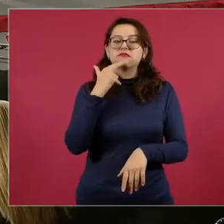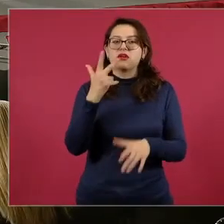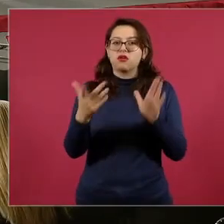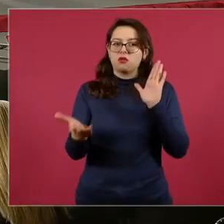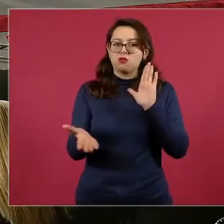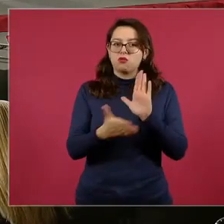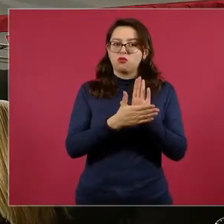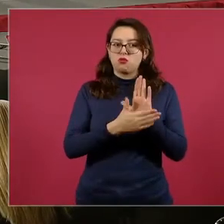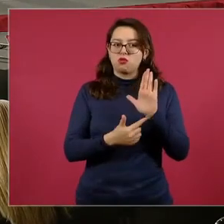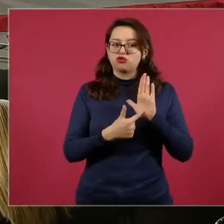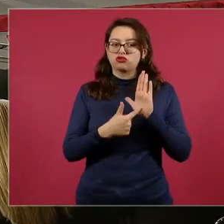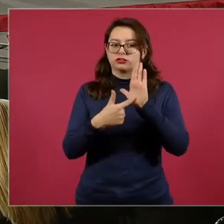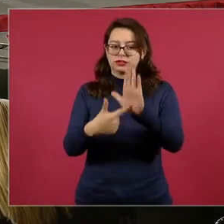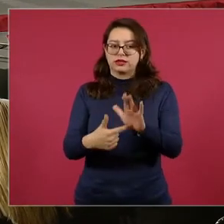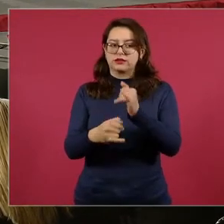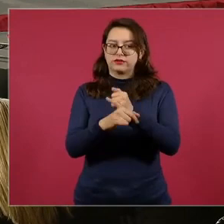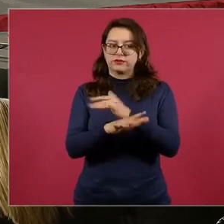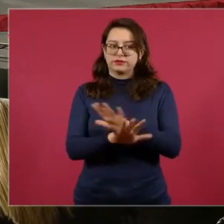presidente?